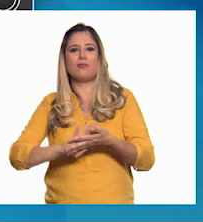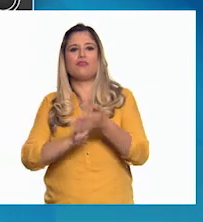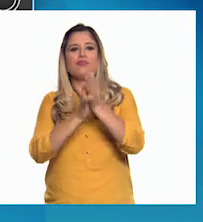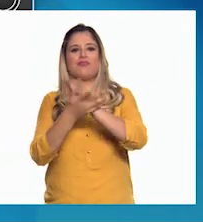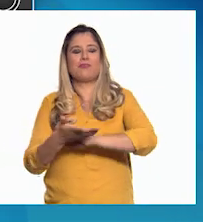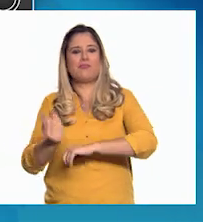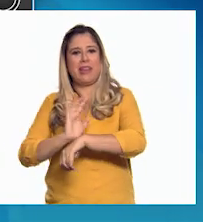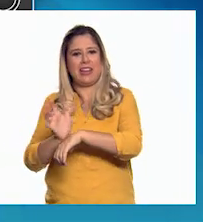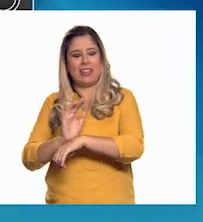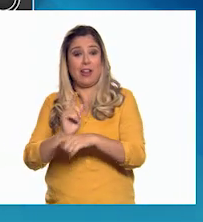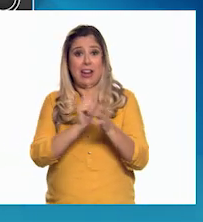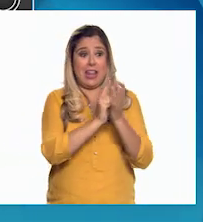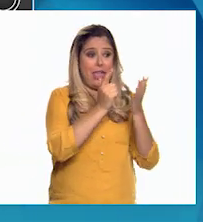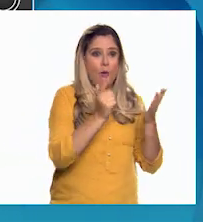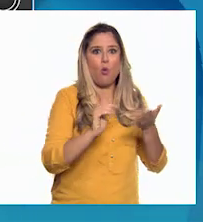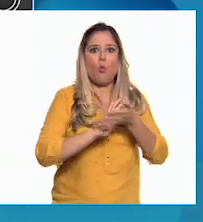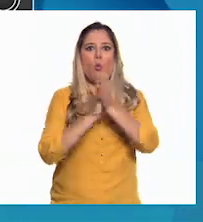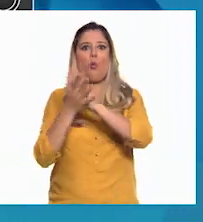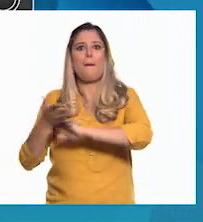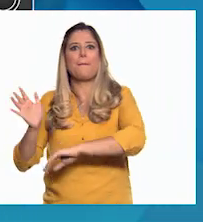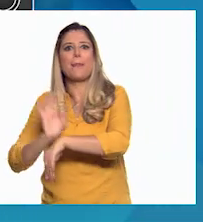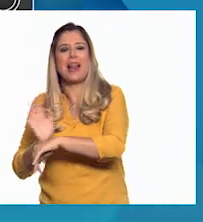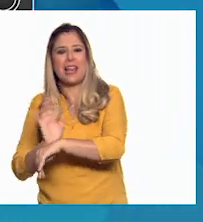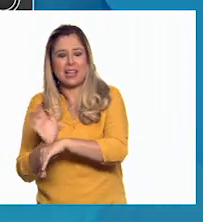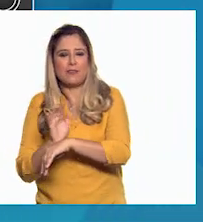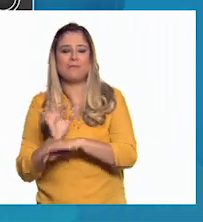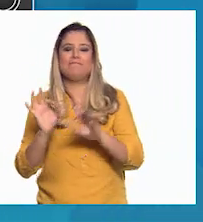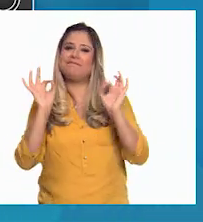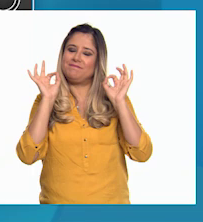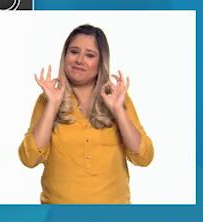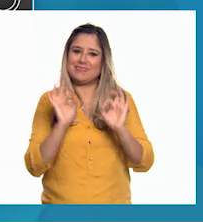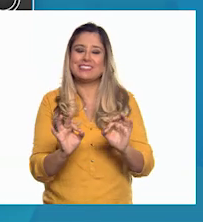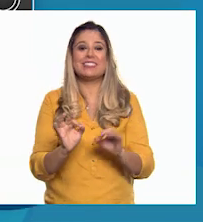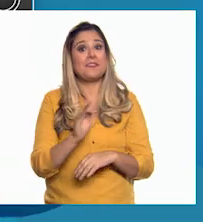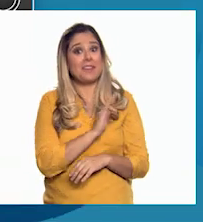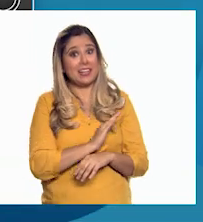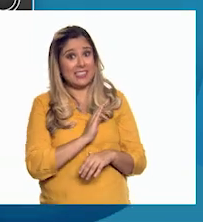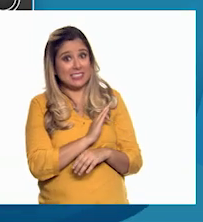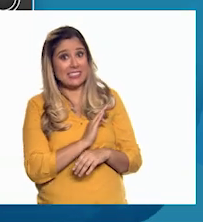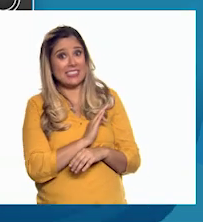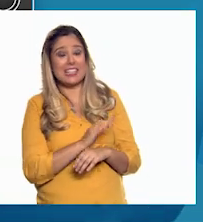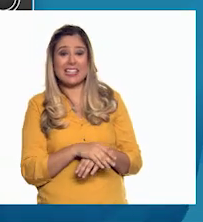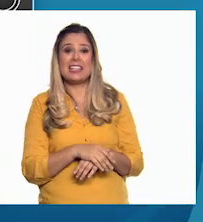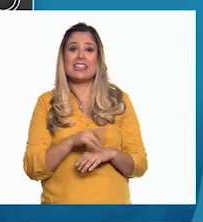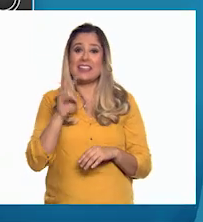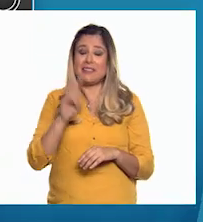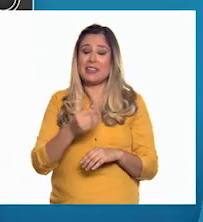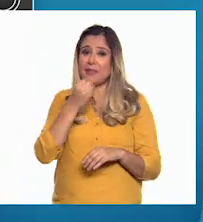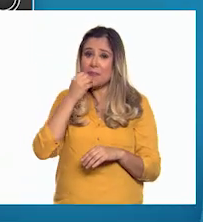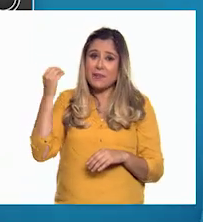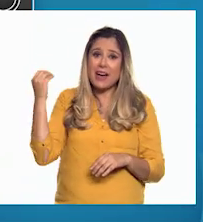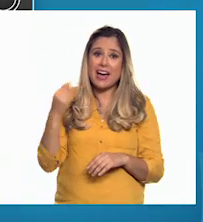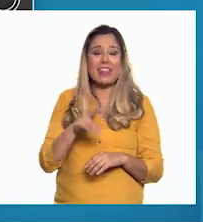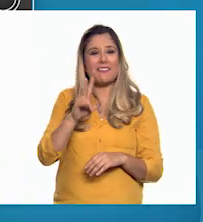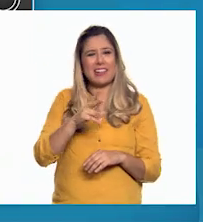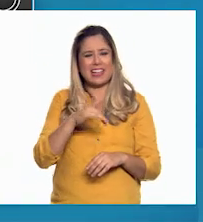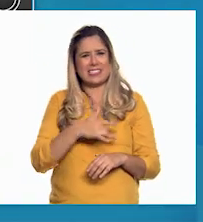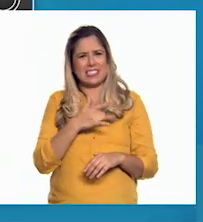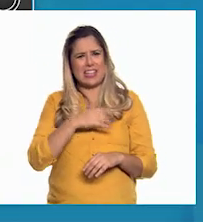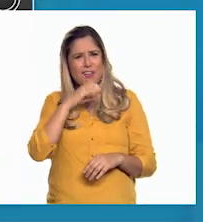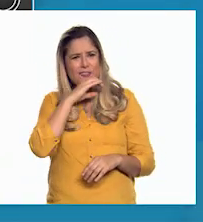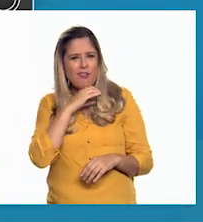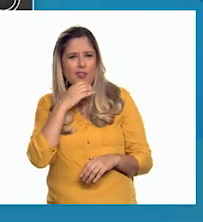Sistach. O sea, sí, que lo veremos en algún momento. en algún momento quedará listo. ¡Qué guay! Que te felicito. Sí, gracias. Debe ser muy curioso